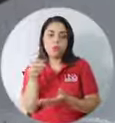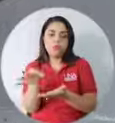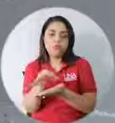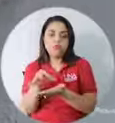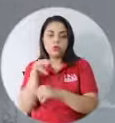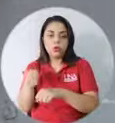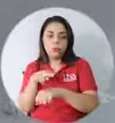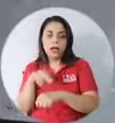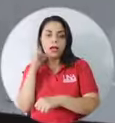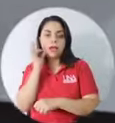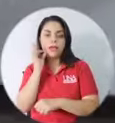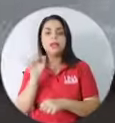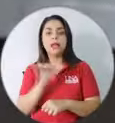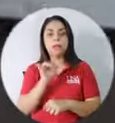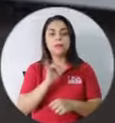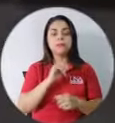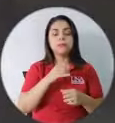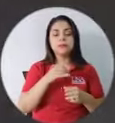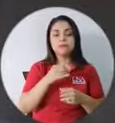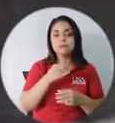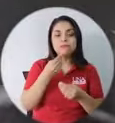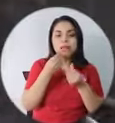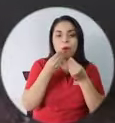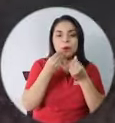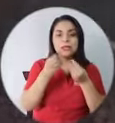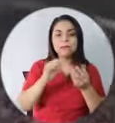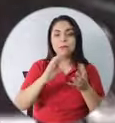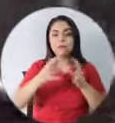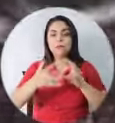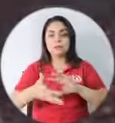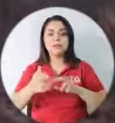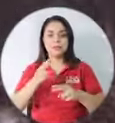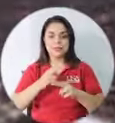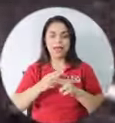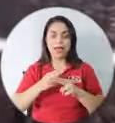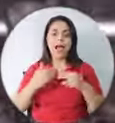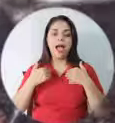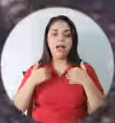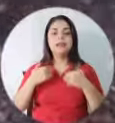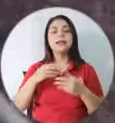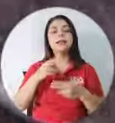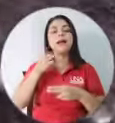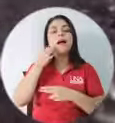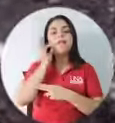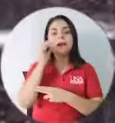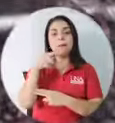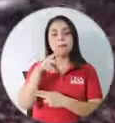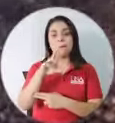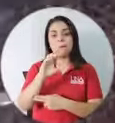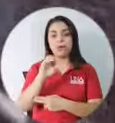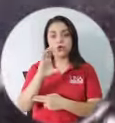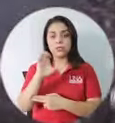los intrínsecos del granito, sino sabores que el proceso se los da. Y por eso llamamos café de procesos. Entonces ustedes ahora podrán ver que en